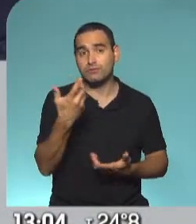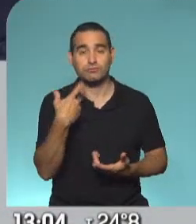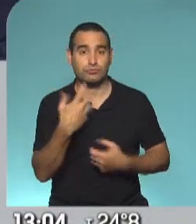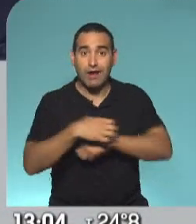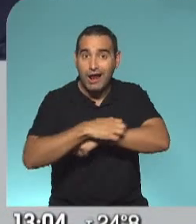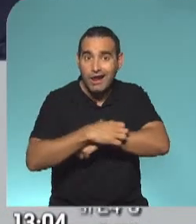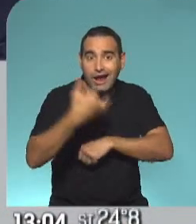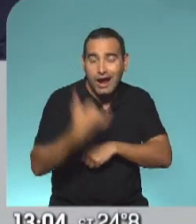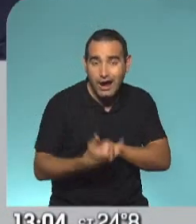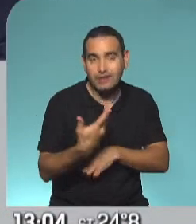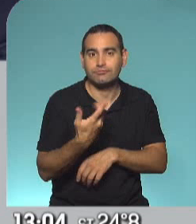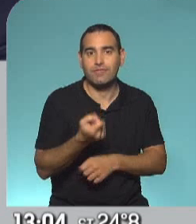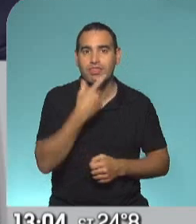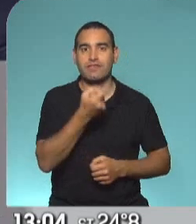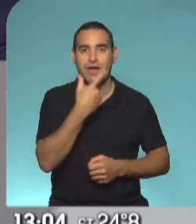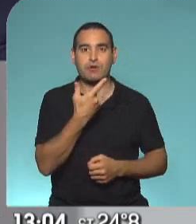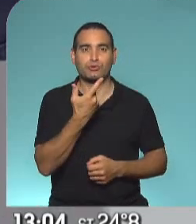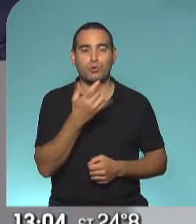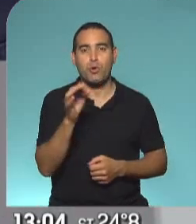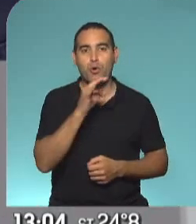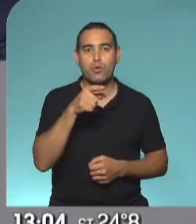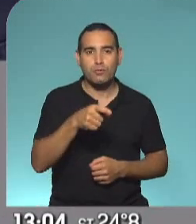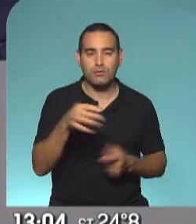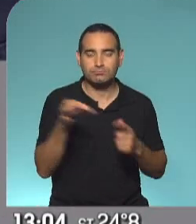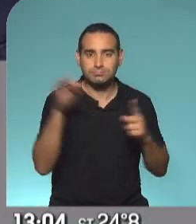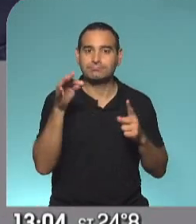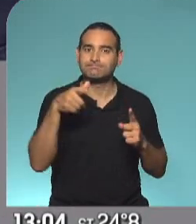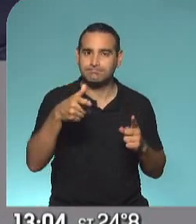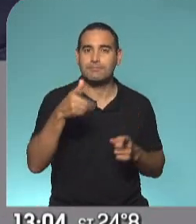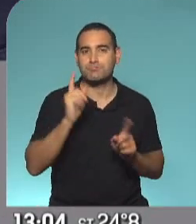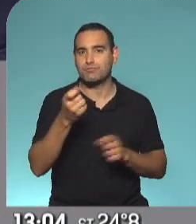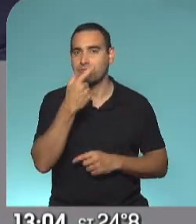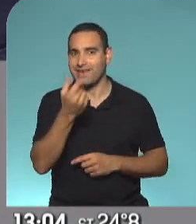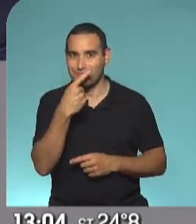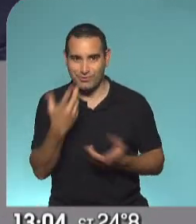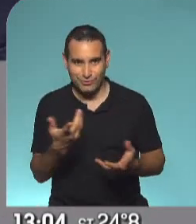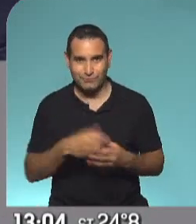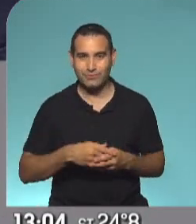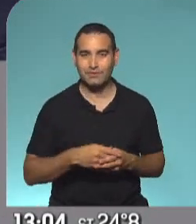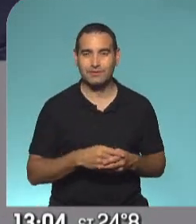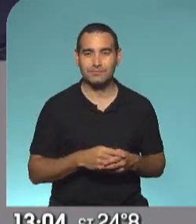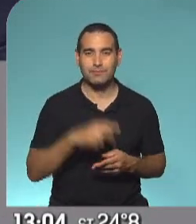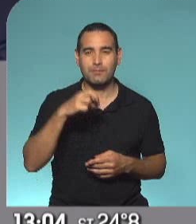te daban una dexametasona o el chocolate te hinchabas, dexametasona. Pablo Viña, ¿cómo estás? Bienvenido.